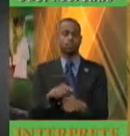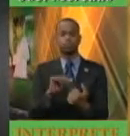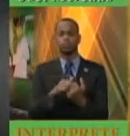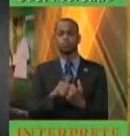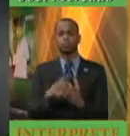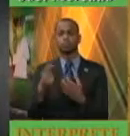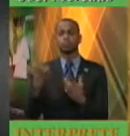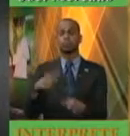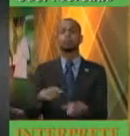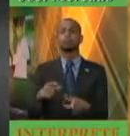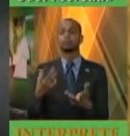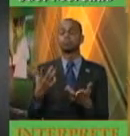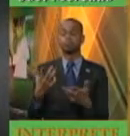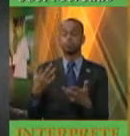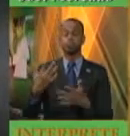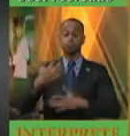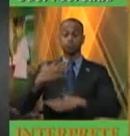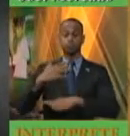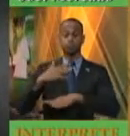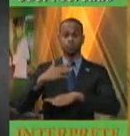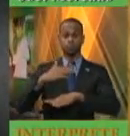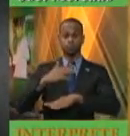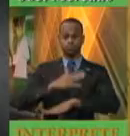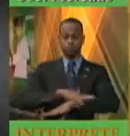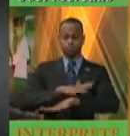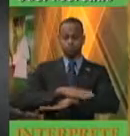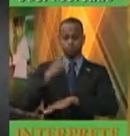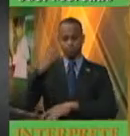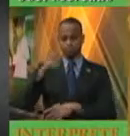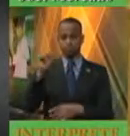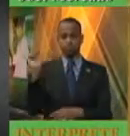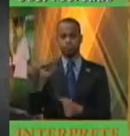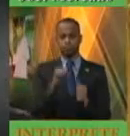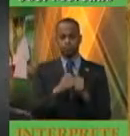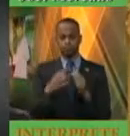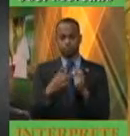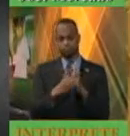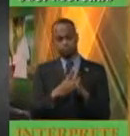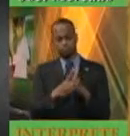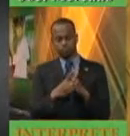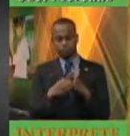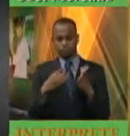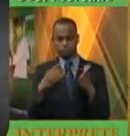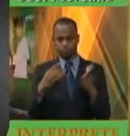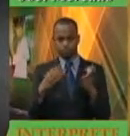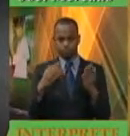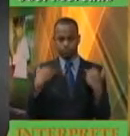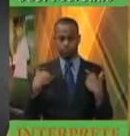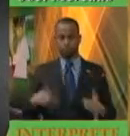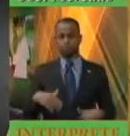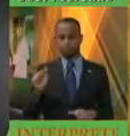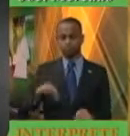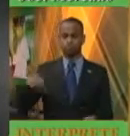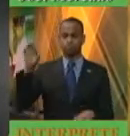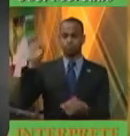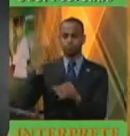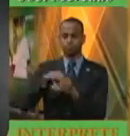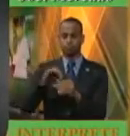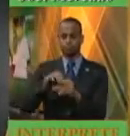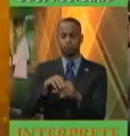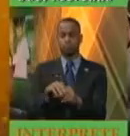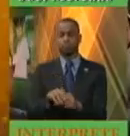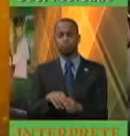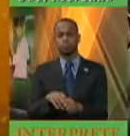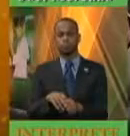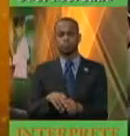iba, de la mesa que habilitaron para que nuestros compañeros ejercieran su voto. El voto asistido, le